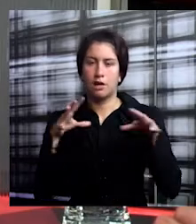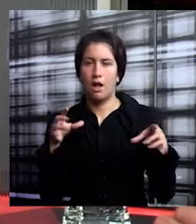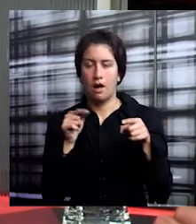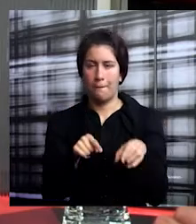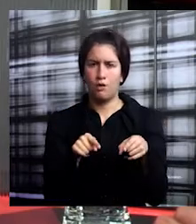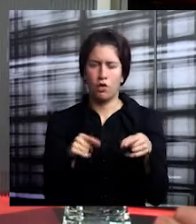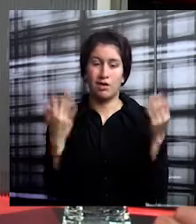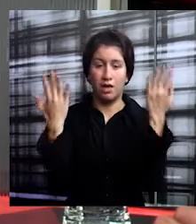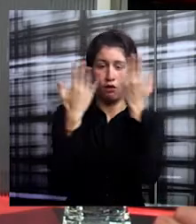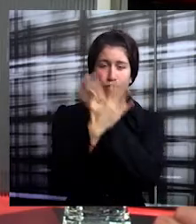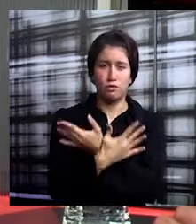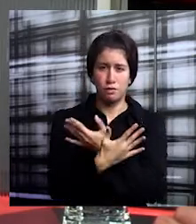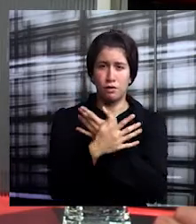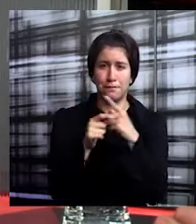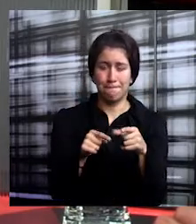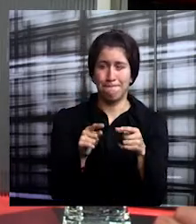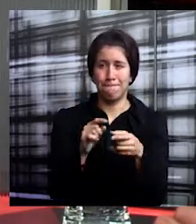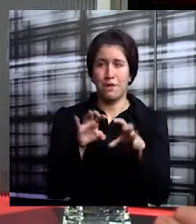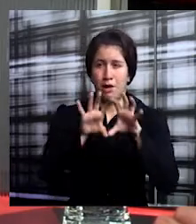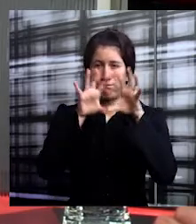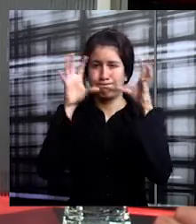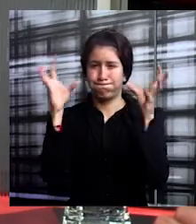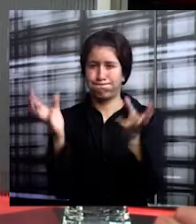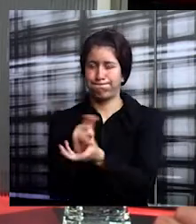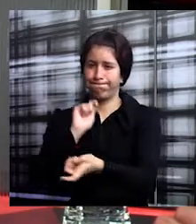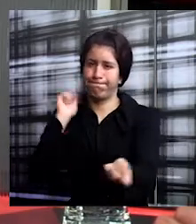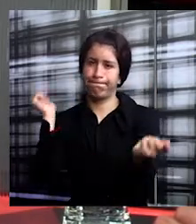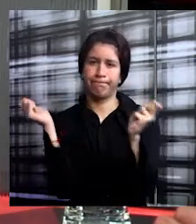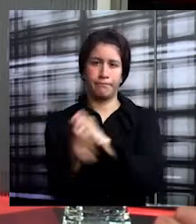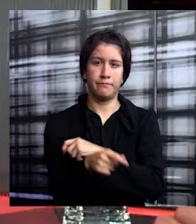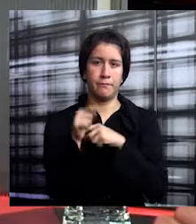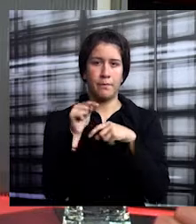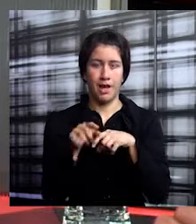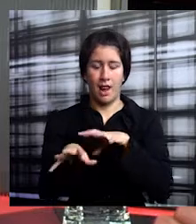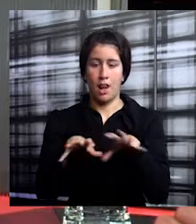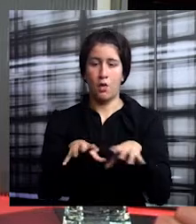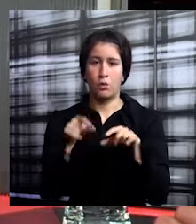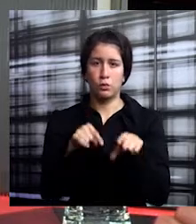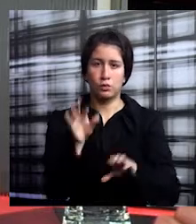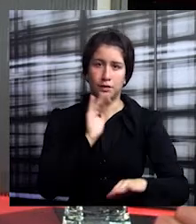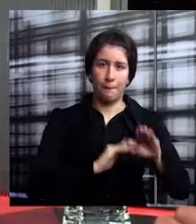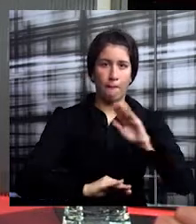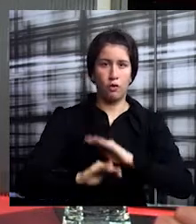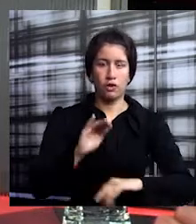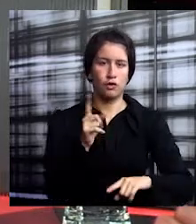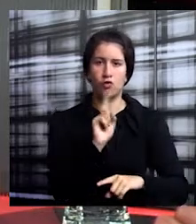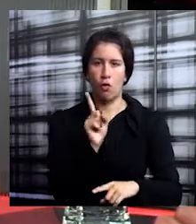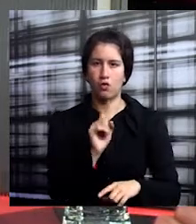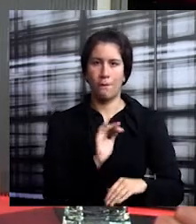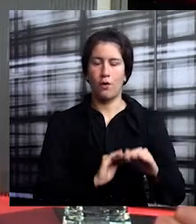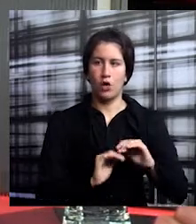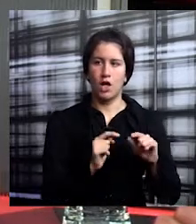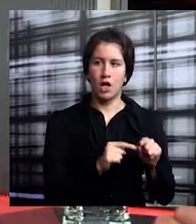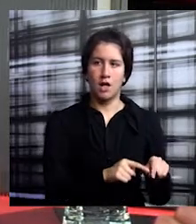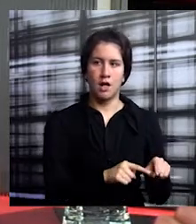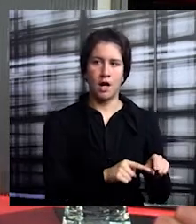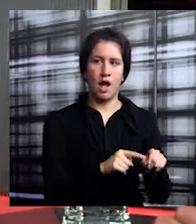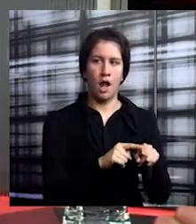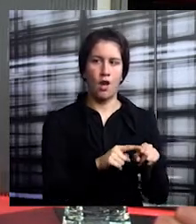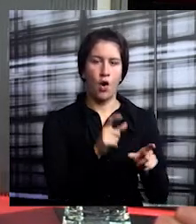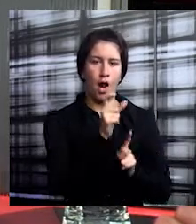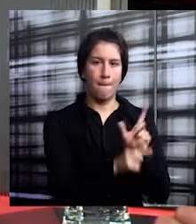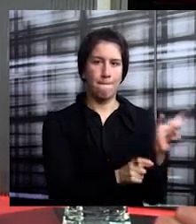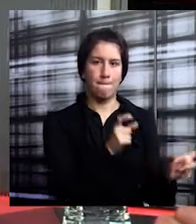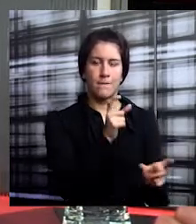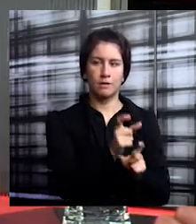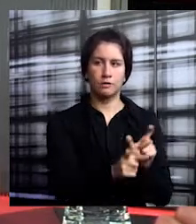absolutamente contraria. El recurso de protección no está protegiendo a los titulares de los bienes jurídicos que están en juego, en